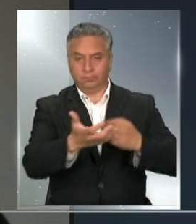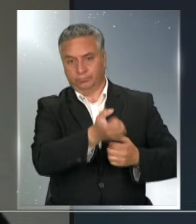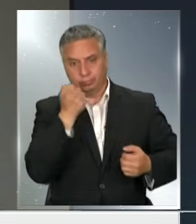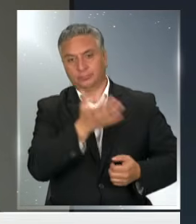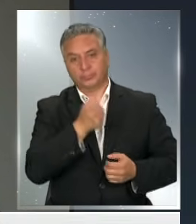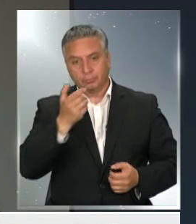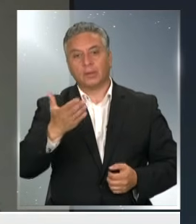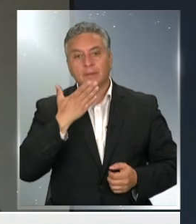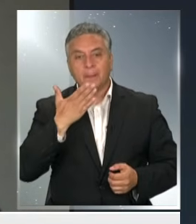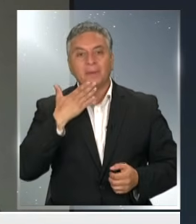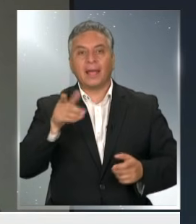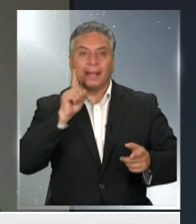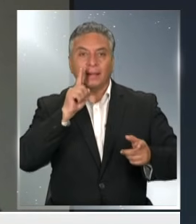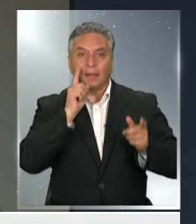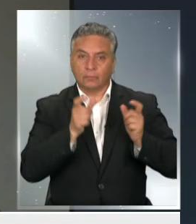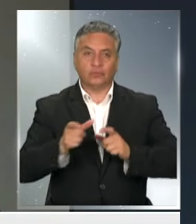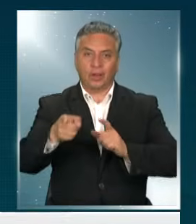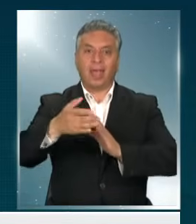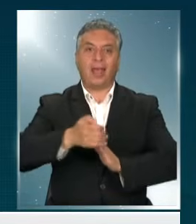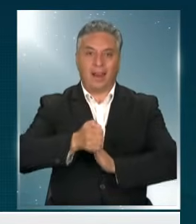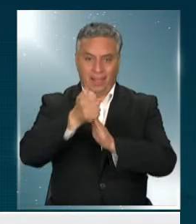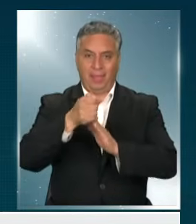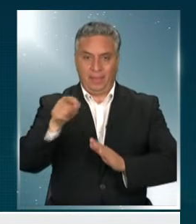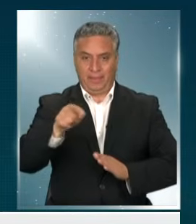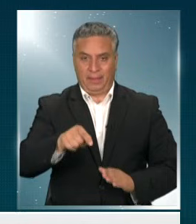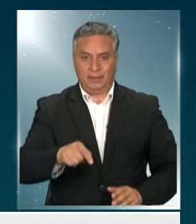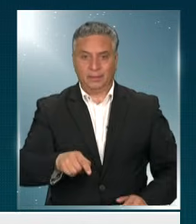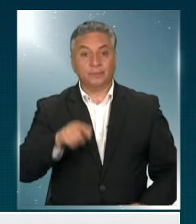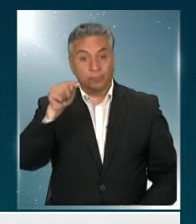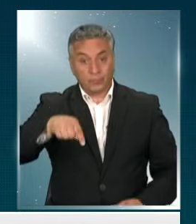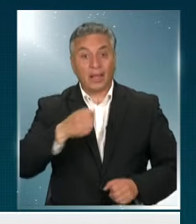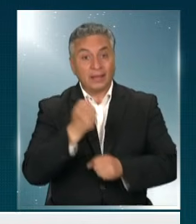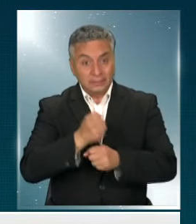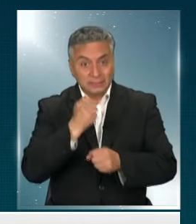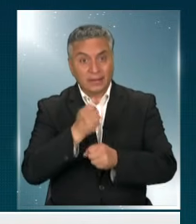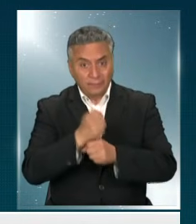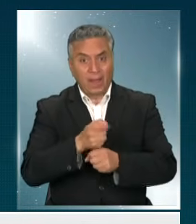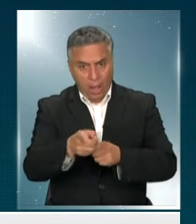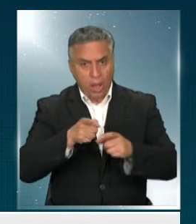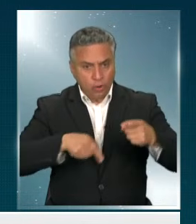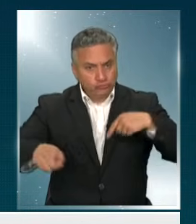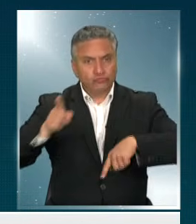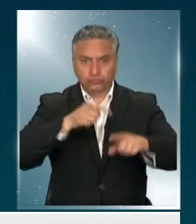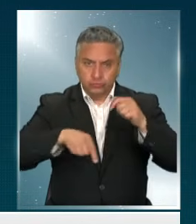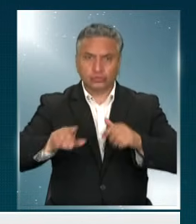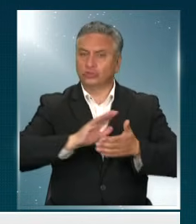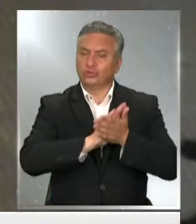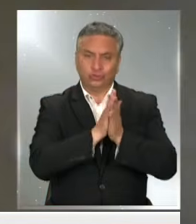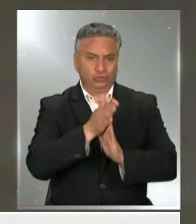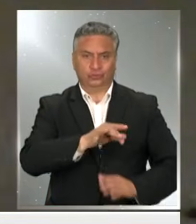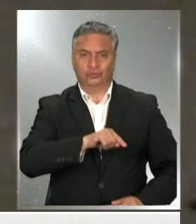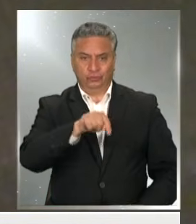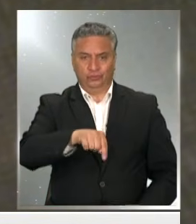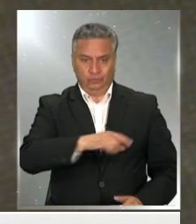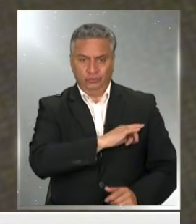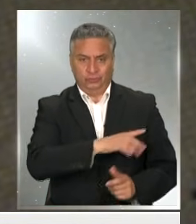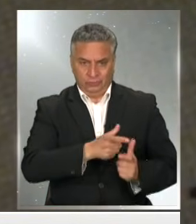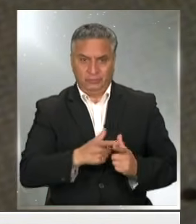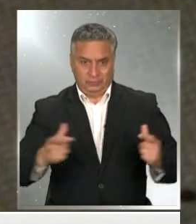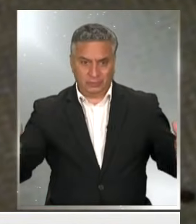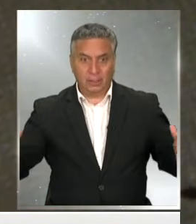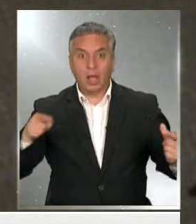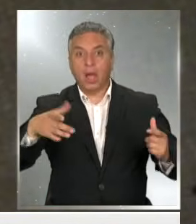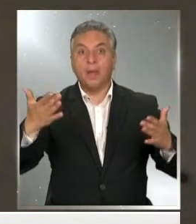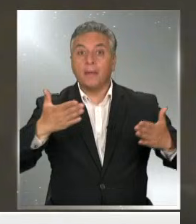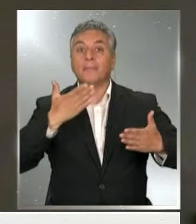principal brazo operativo o líder de esta organización. Este trabajo se realiza con operativos en todo el país y también, algo muy importante, en la